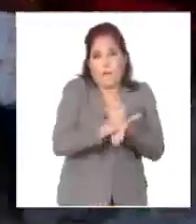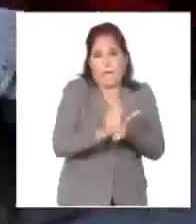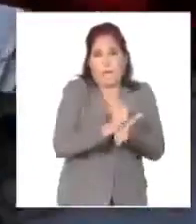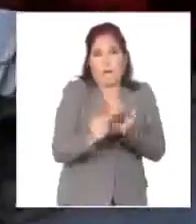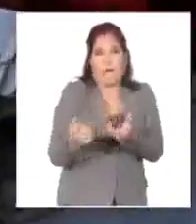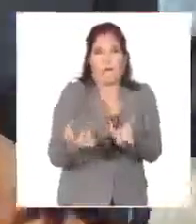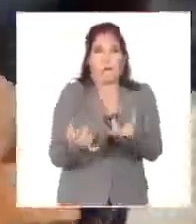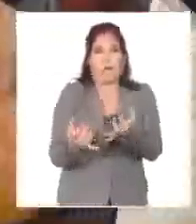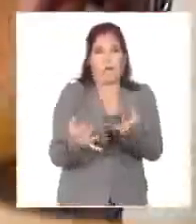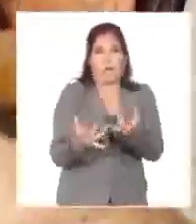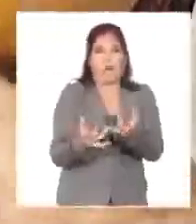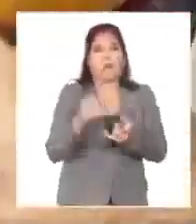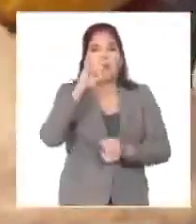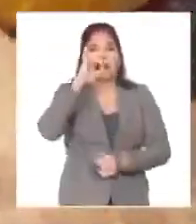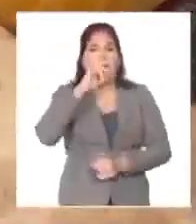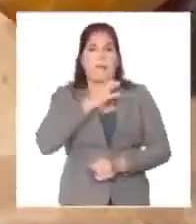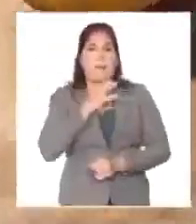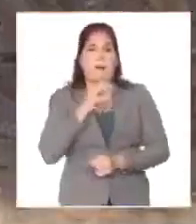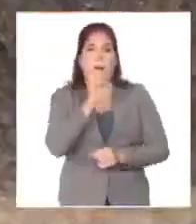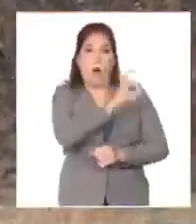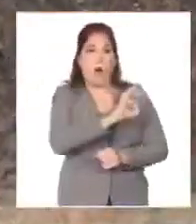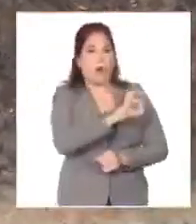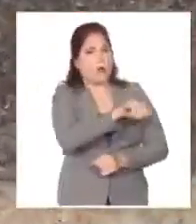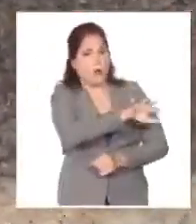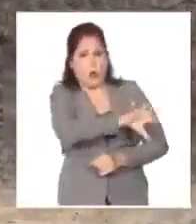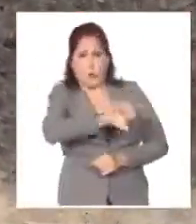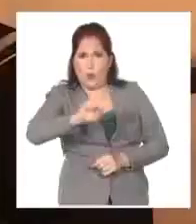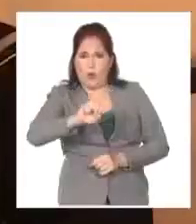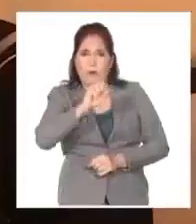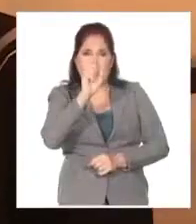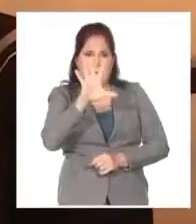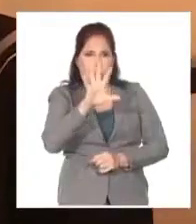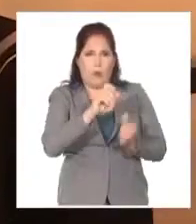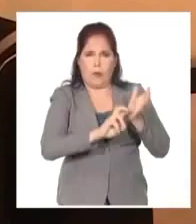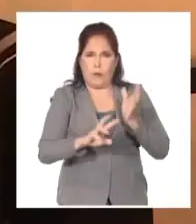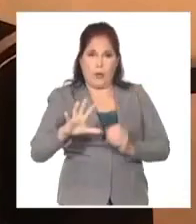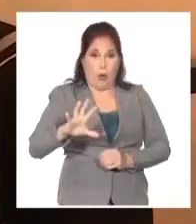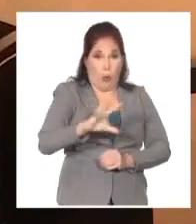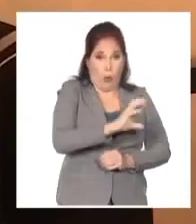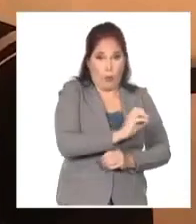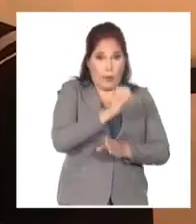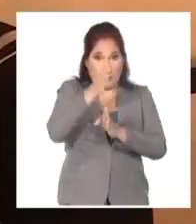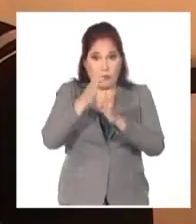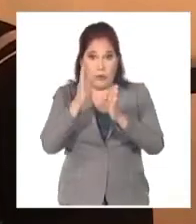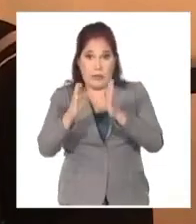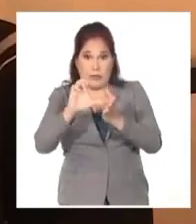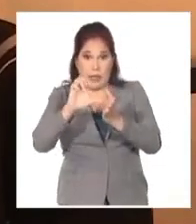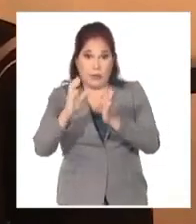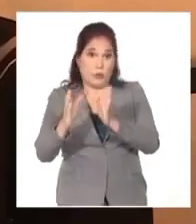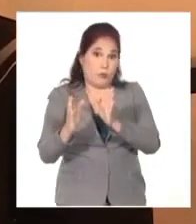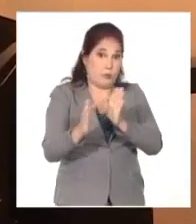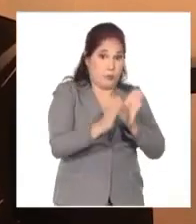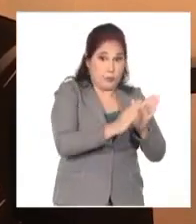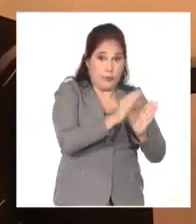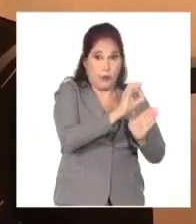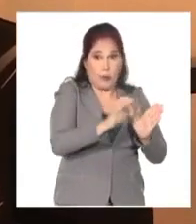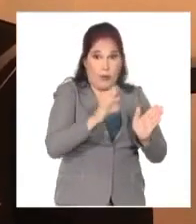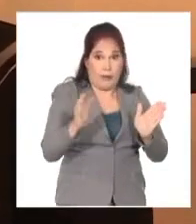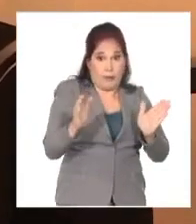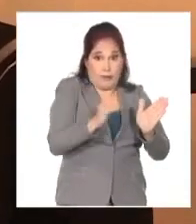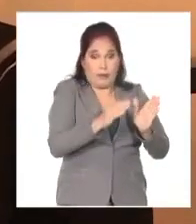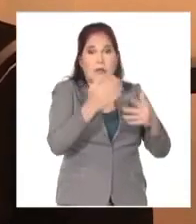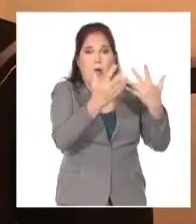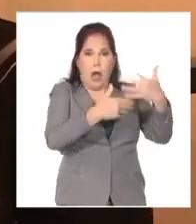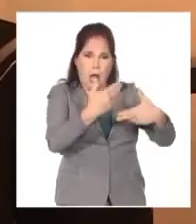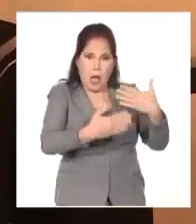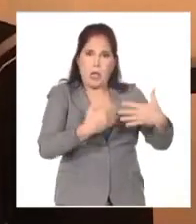del cazabe, y toda la región oriental, incluyendo las cinco provincias. No significa que sean las únicas que tengan un proceso de elaboración